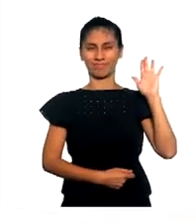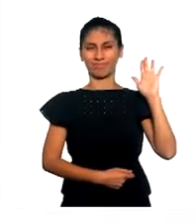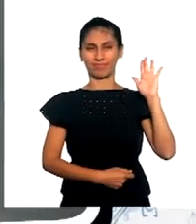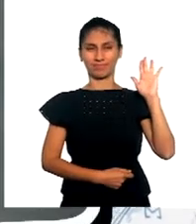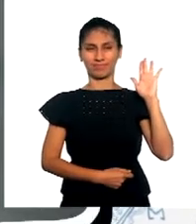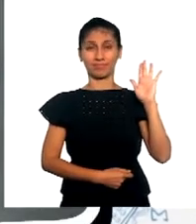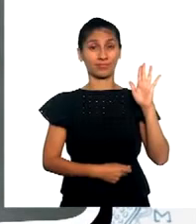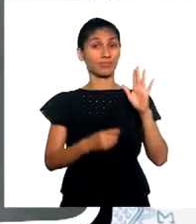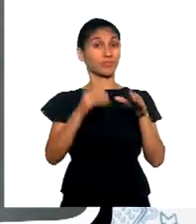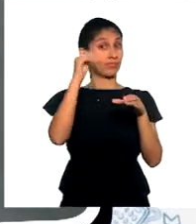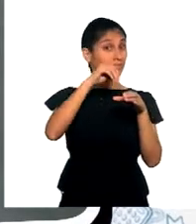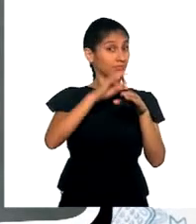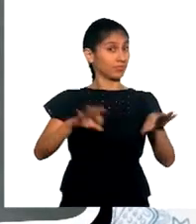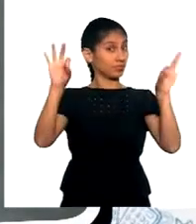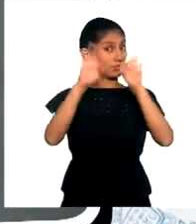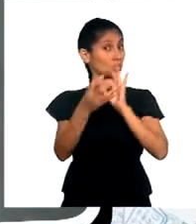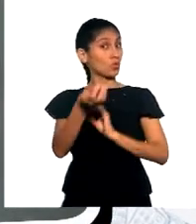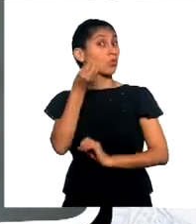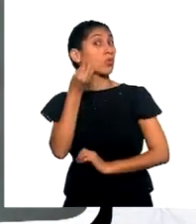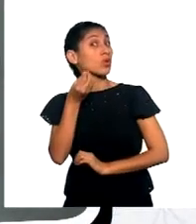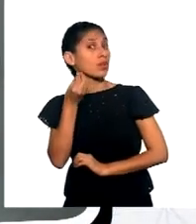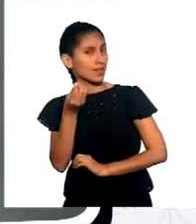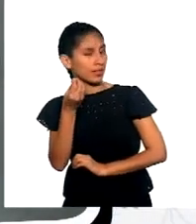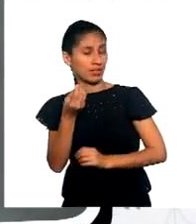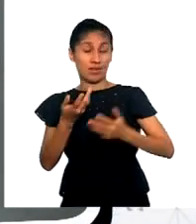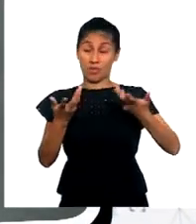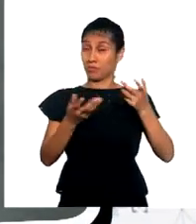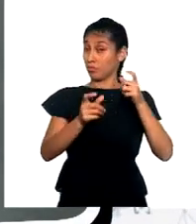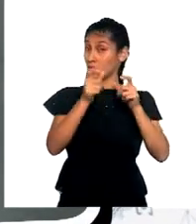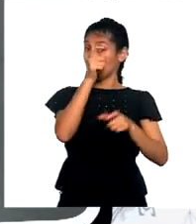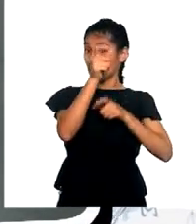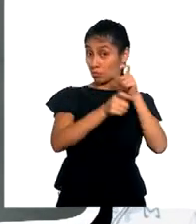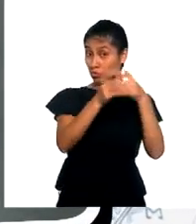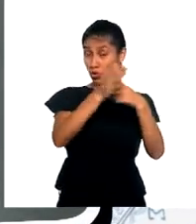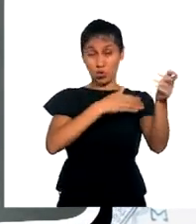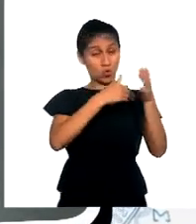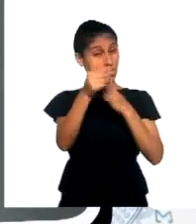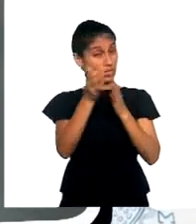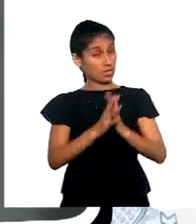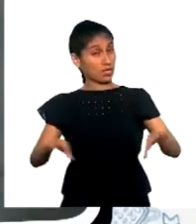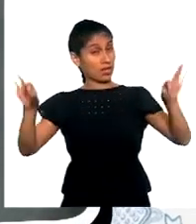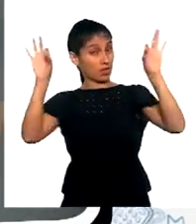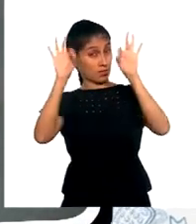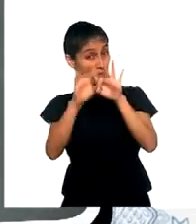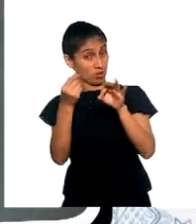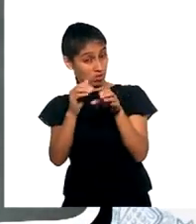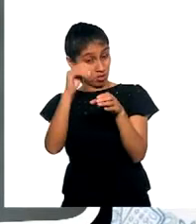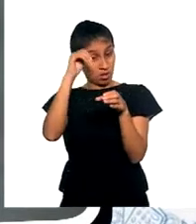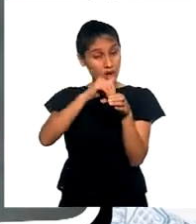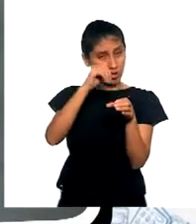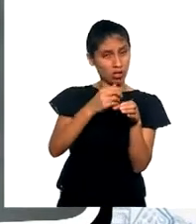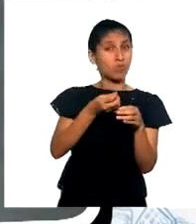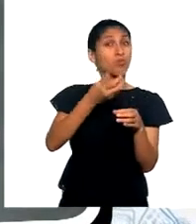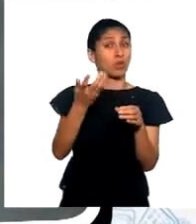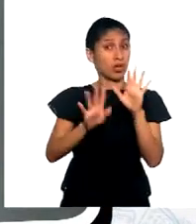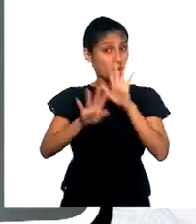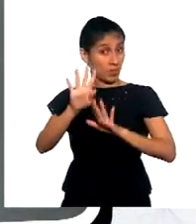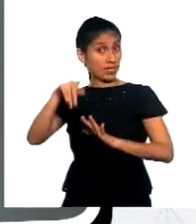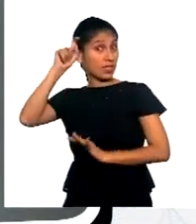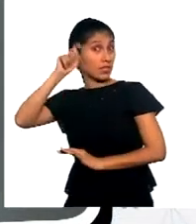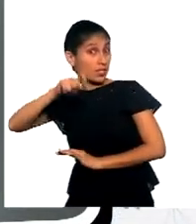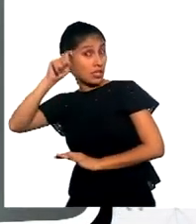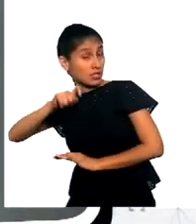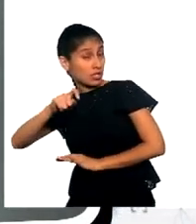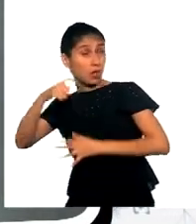estamos de acuerdo que ahorrar es muy importante para cualquier persona pues sirve para sortear un gasto económico o materiales son los sueños